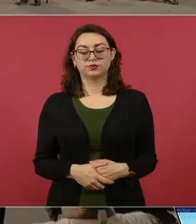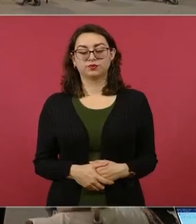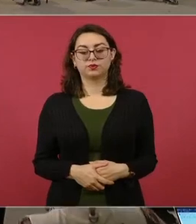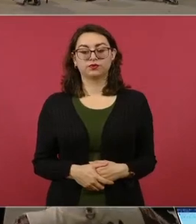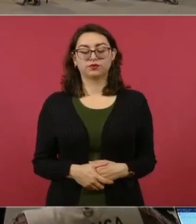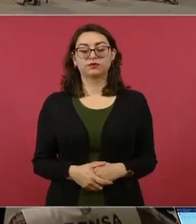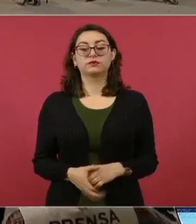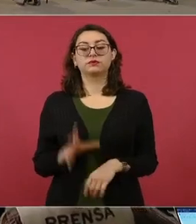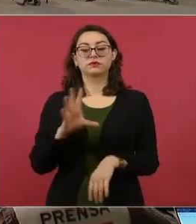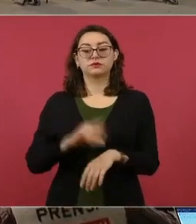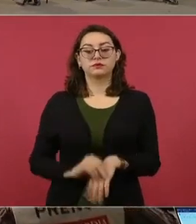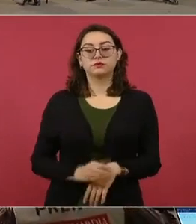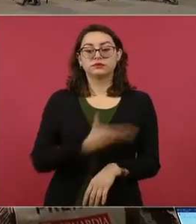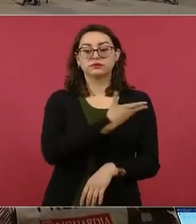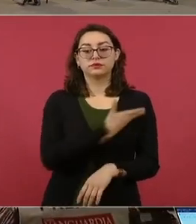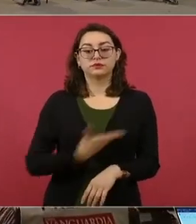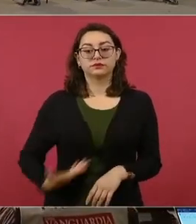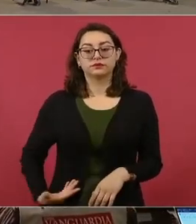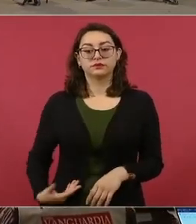Presidente.